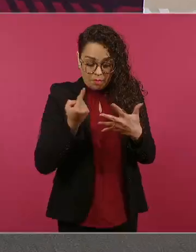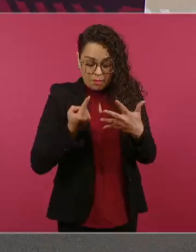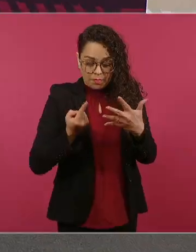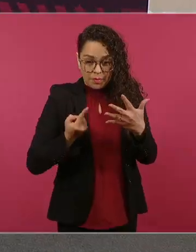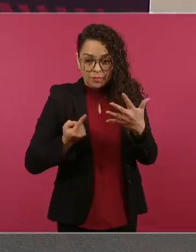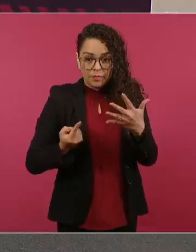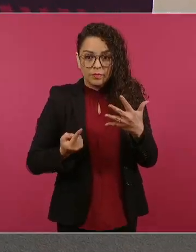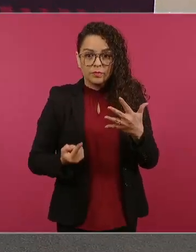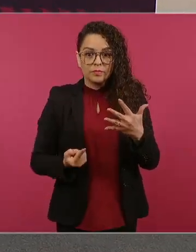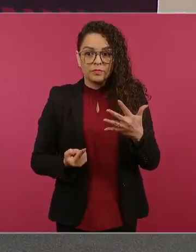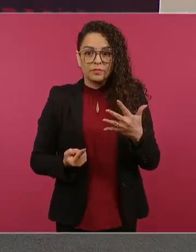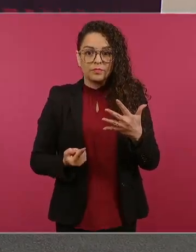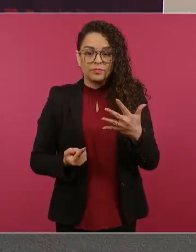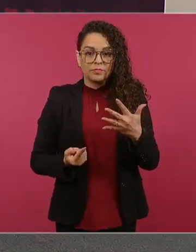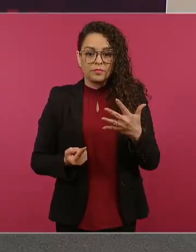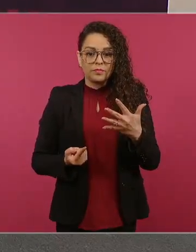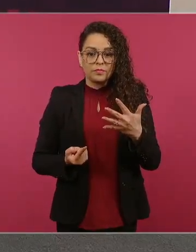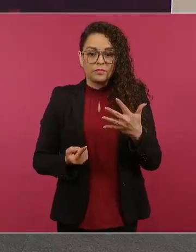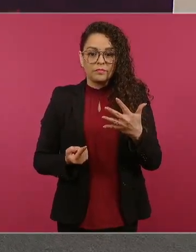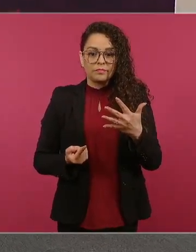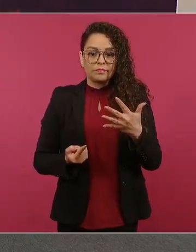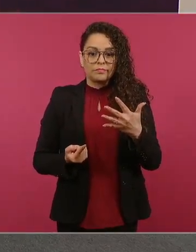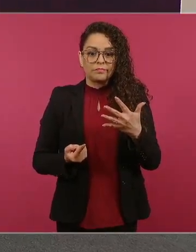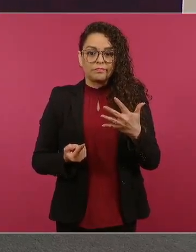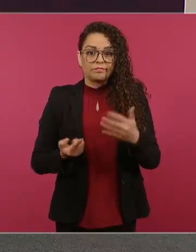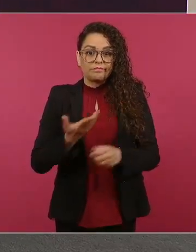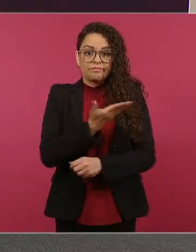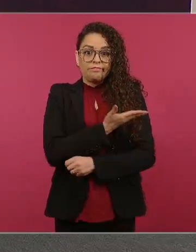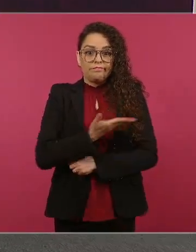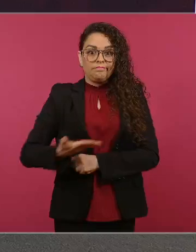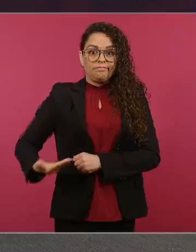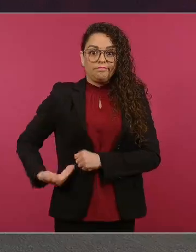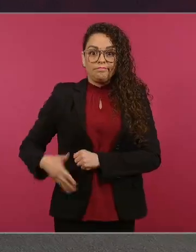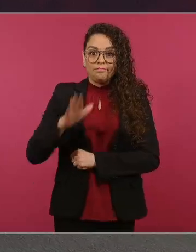el presidente no tiene facultades para cumplir,